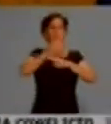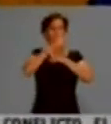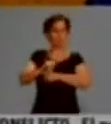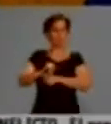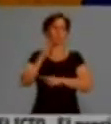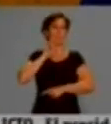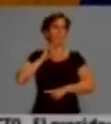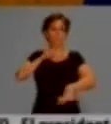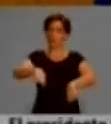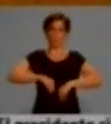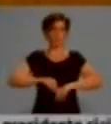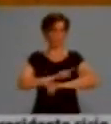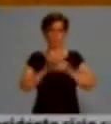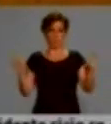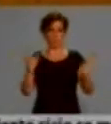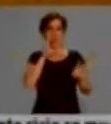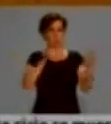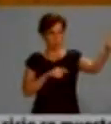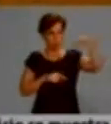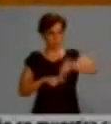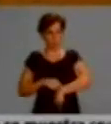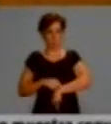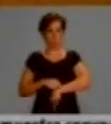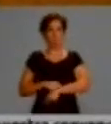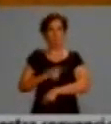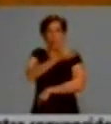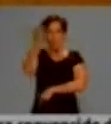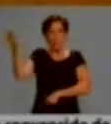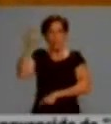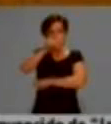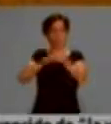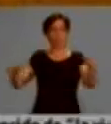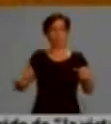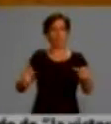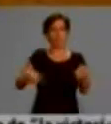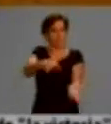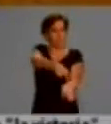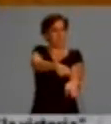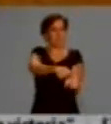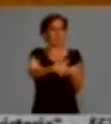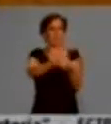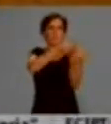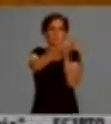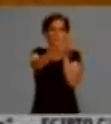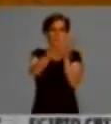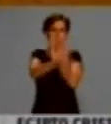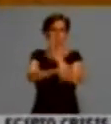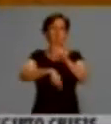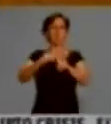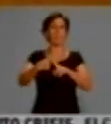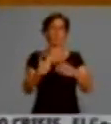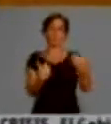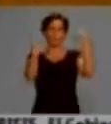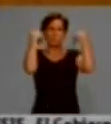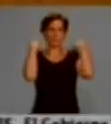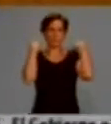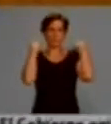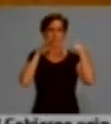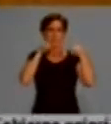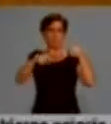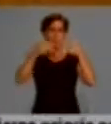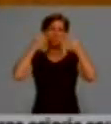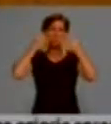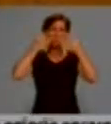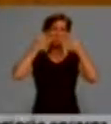o mentiras. La ciudadanía le exige explicaciones y responsabilidades por este inmenso chapapote